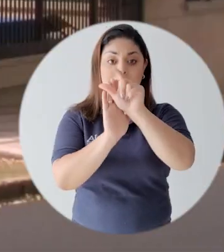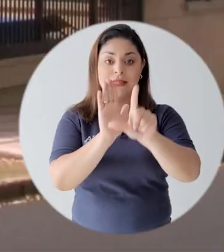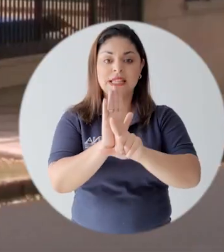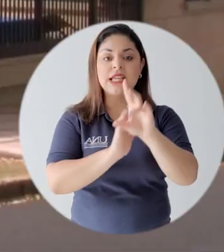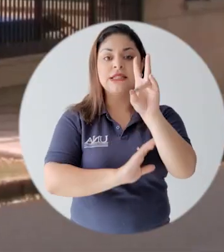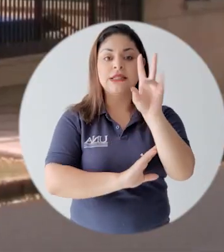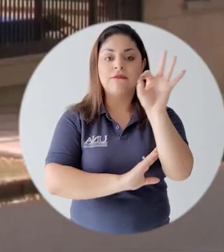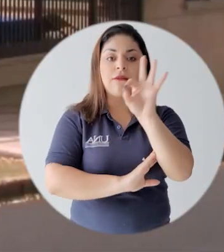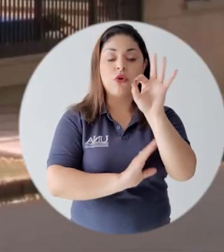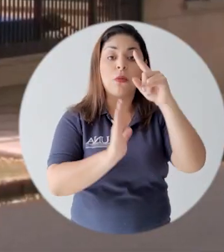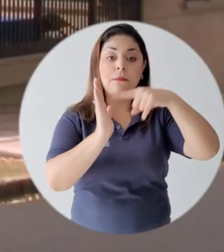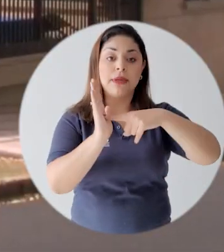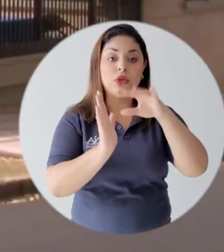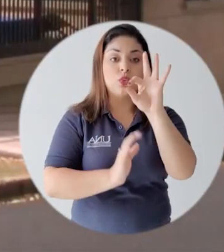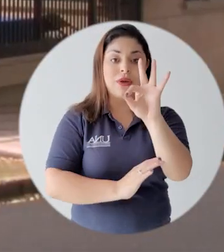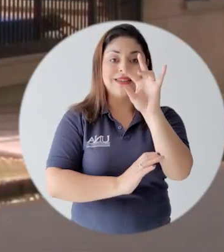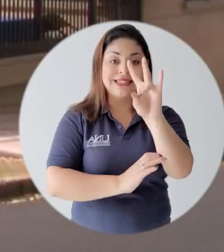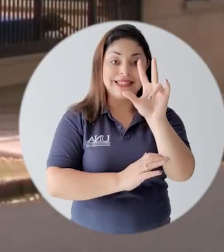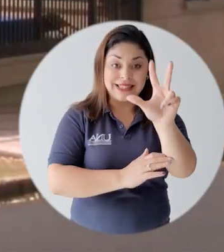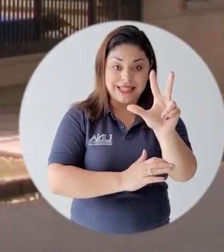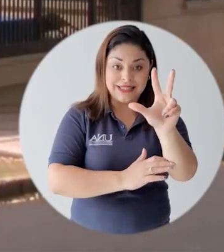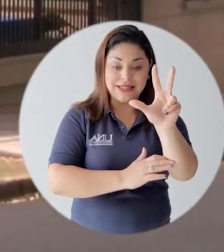Legislativa el 7 de febrero de